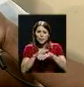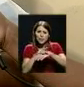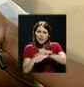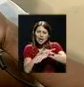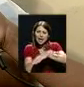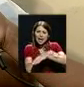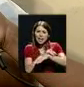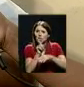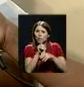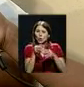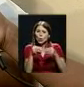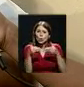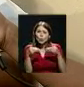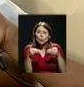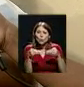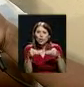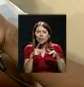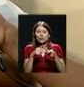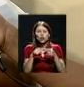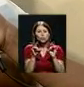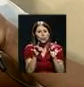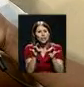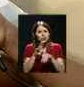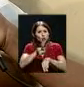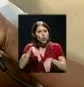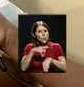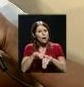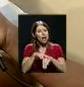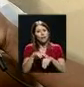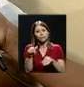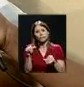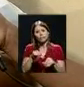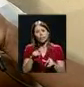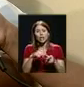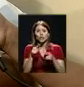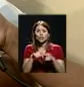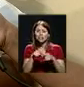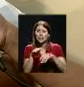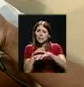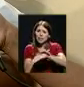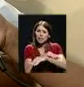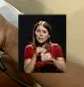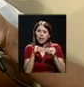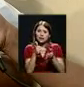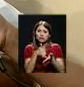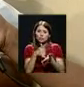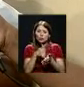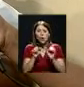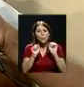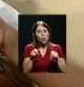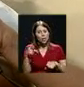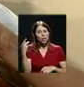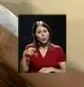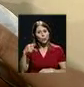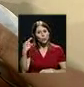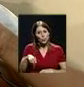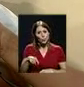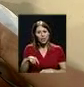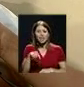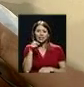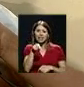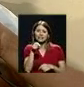con eso pierde la humectación normal de la piel entonces son pieles que son más frágiles y que pueden este correr el ries riesgo de ser